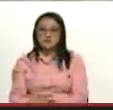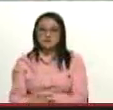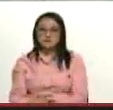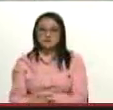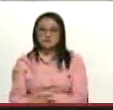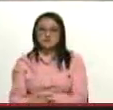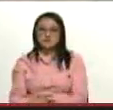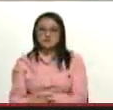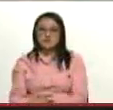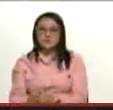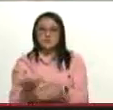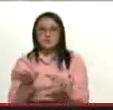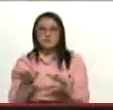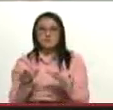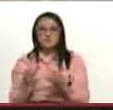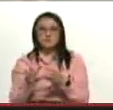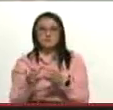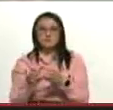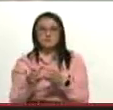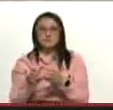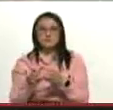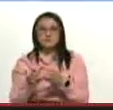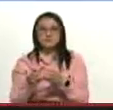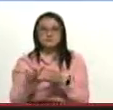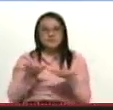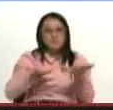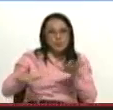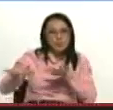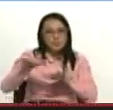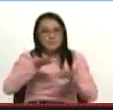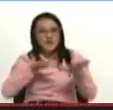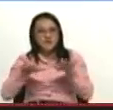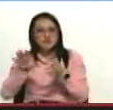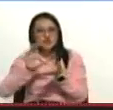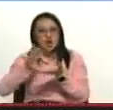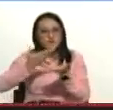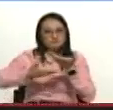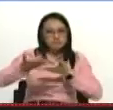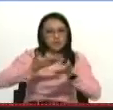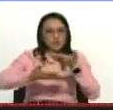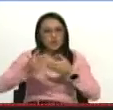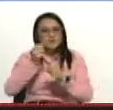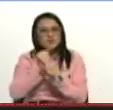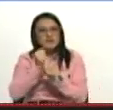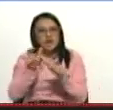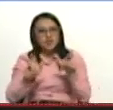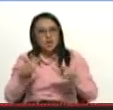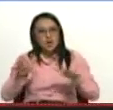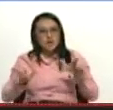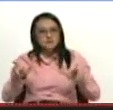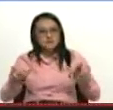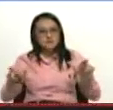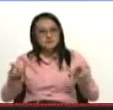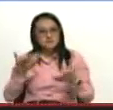el movimiento de capitales y comercio y trabajadores